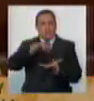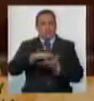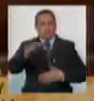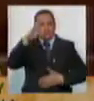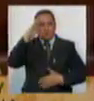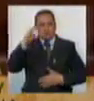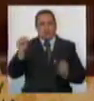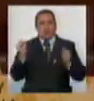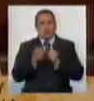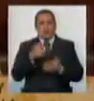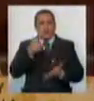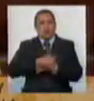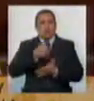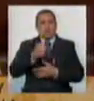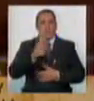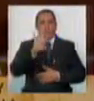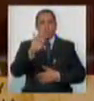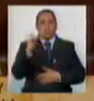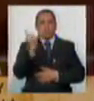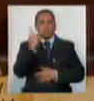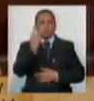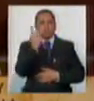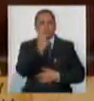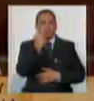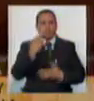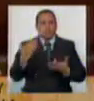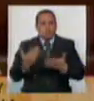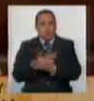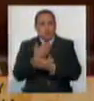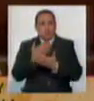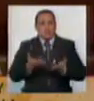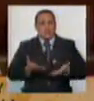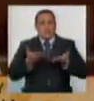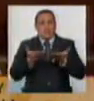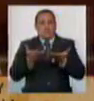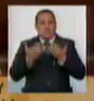con la adquisición de 4 helicópteros nuevos, entregamos